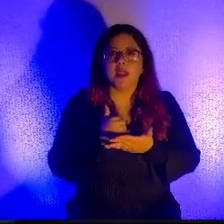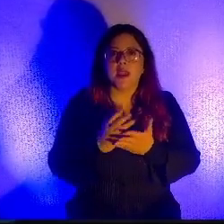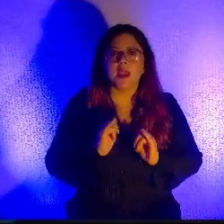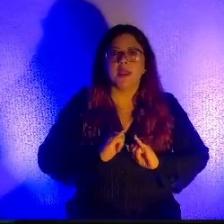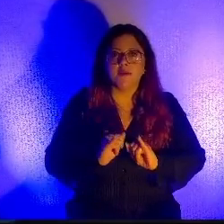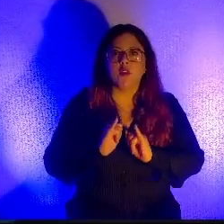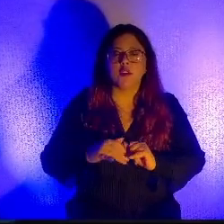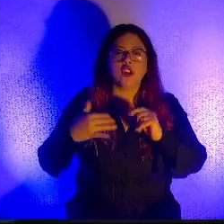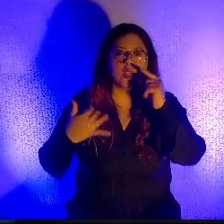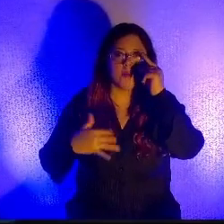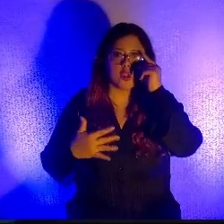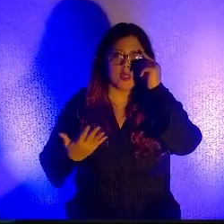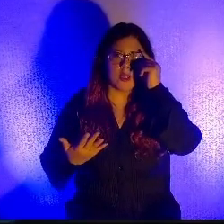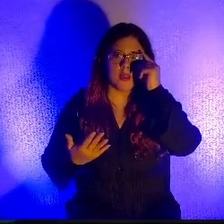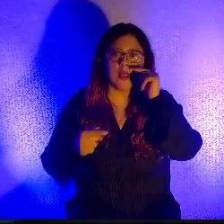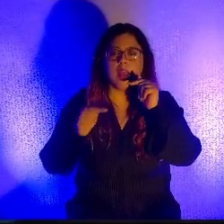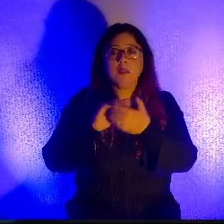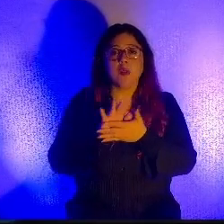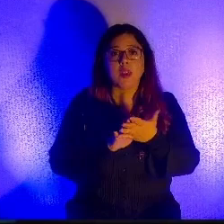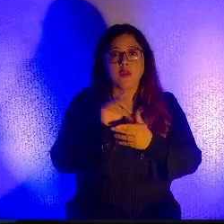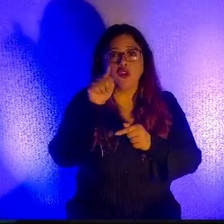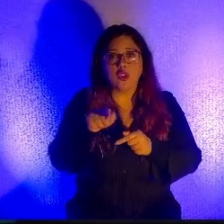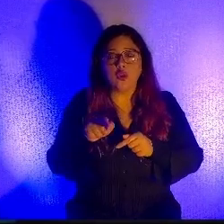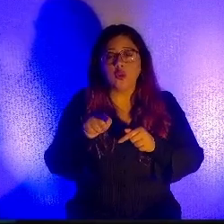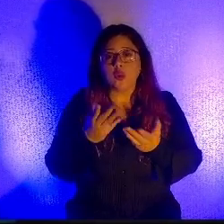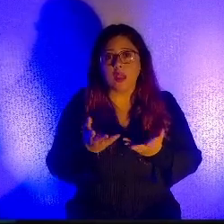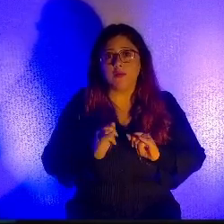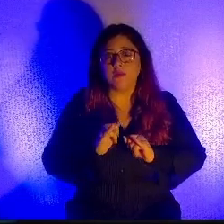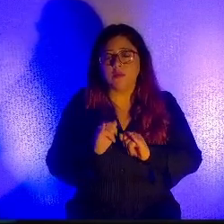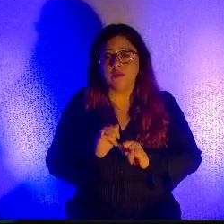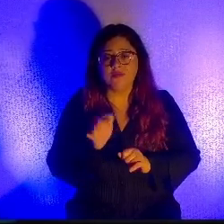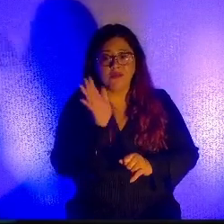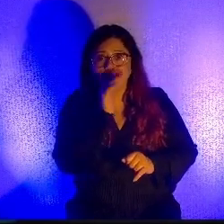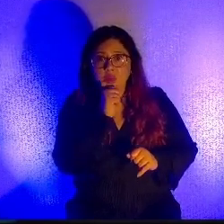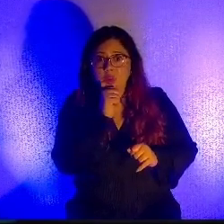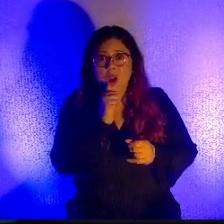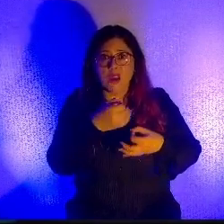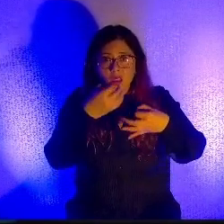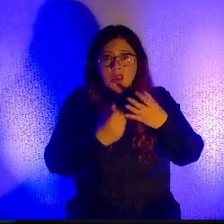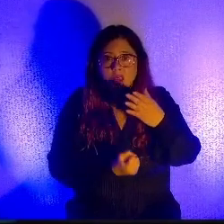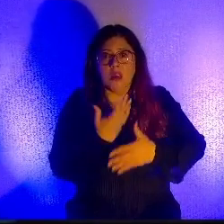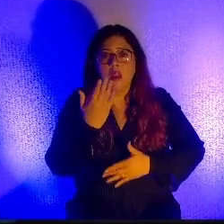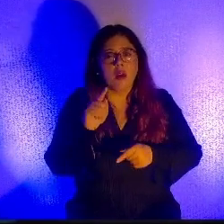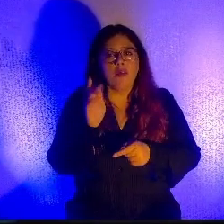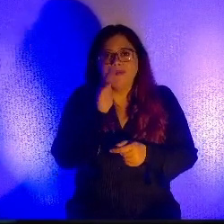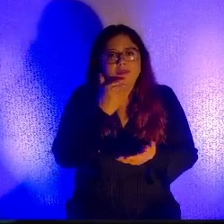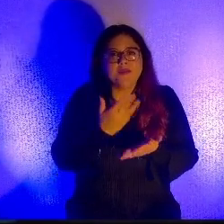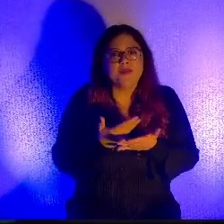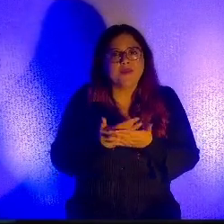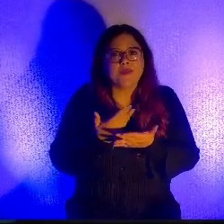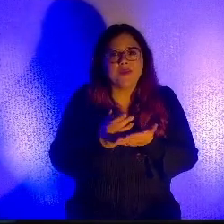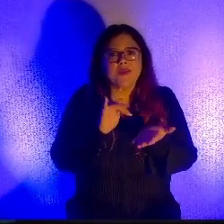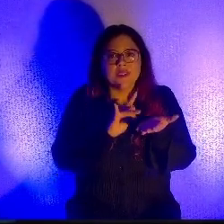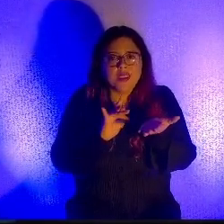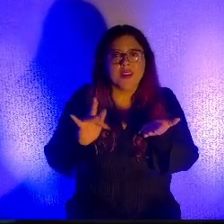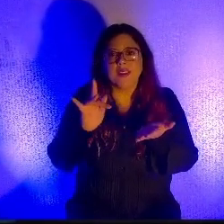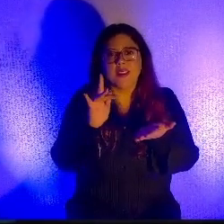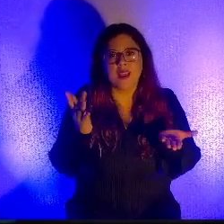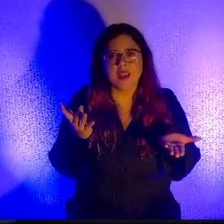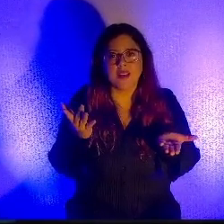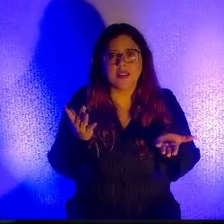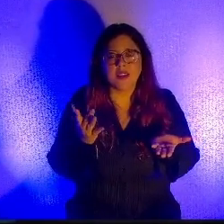datos muy fuerte si tu estrategia de datos no está modernizada no vas a aprovechar la máxima potencia de Inteligencia